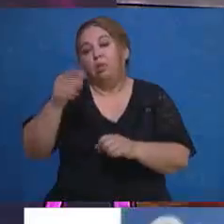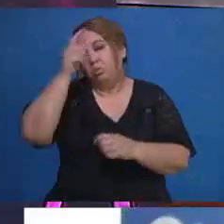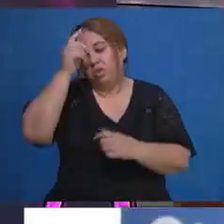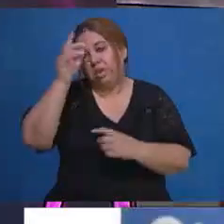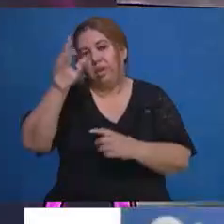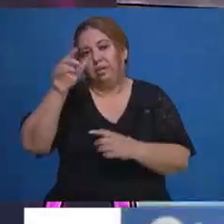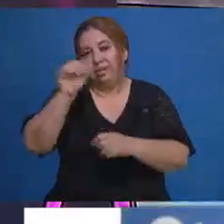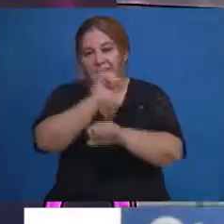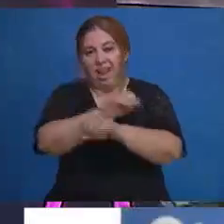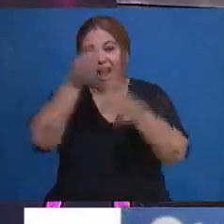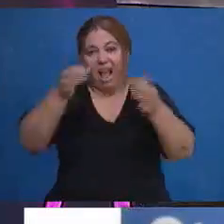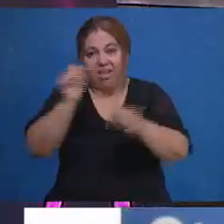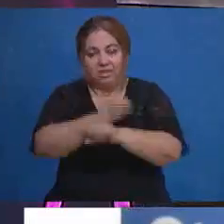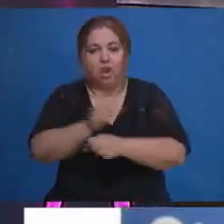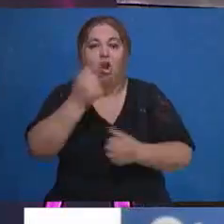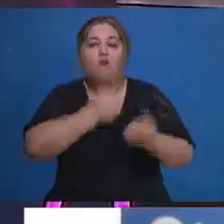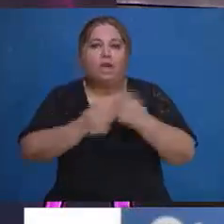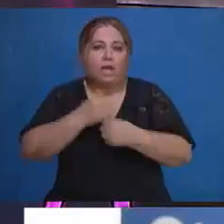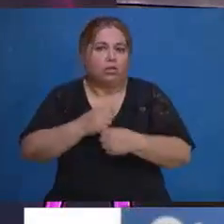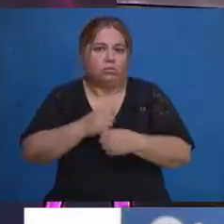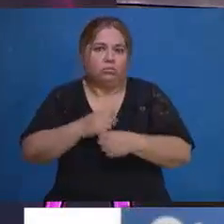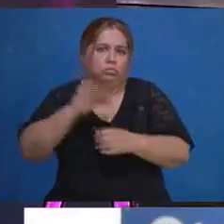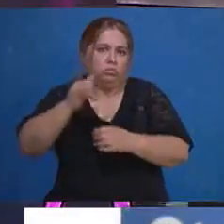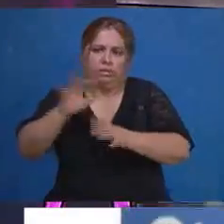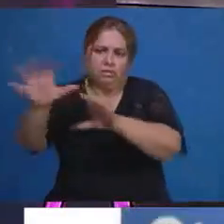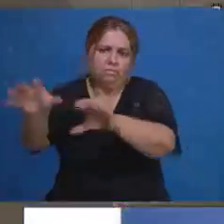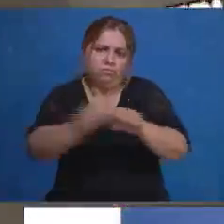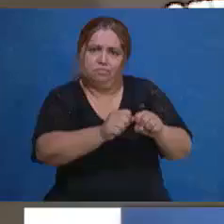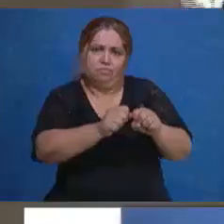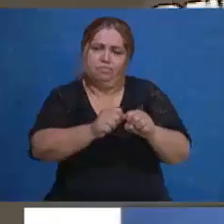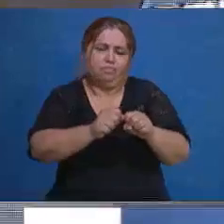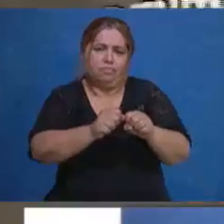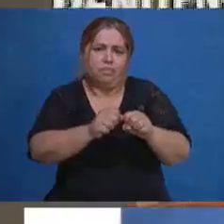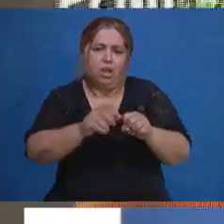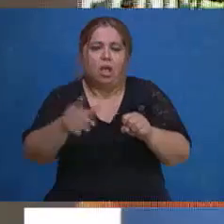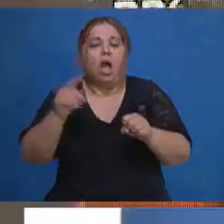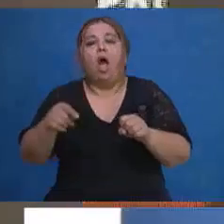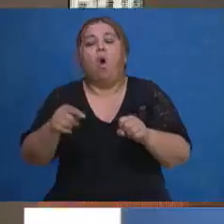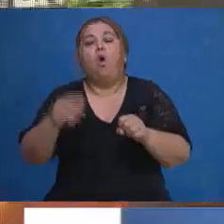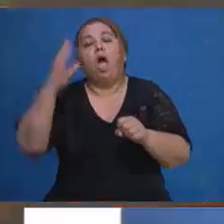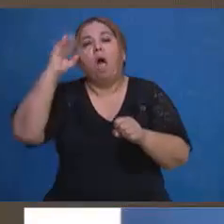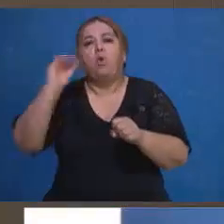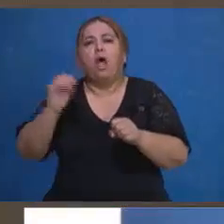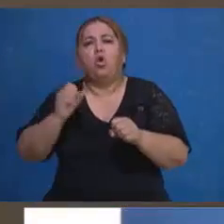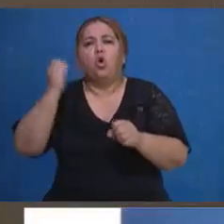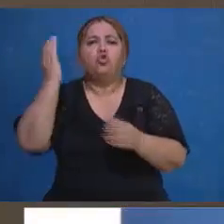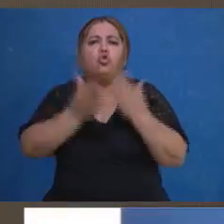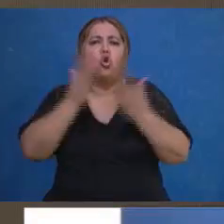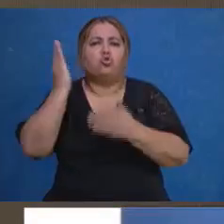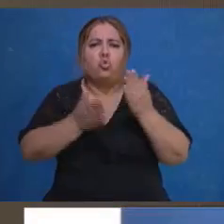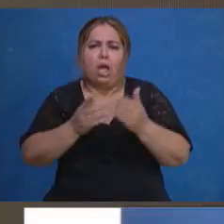sus propios abogados. Lo bañaron a la fuerza y ahora sus abogados están denunciando tortura. Un habeas